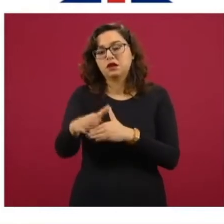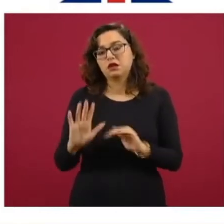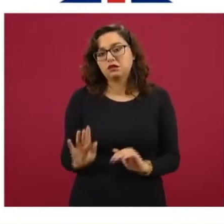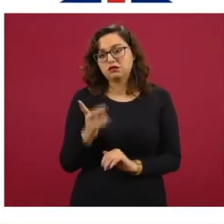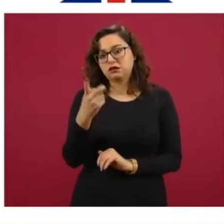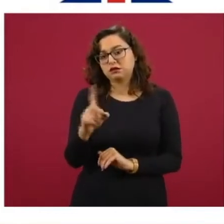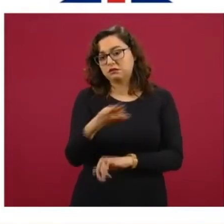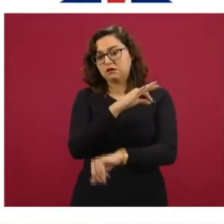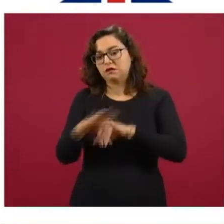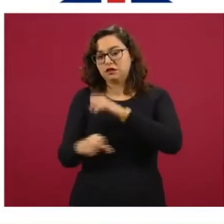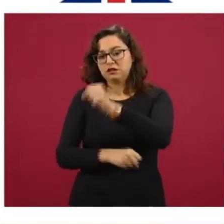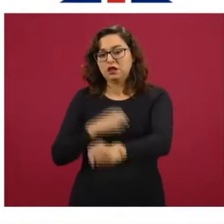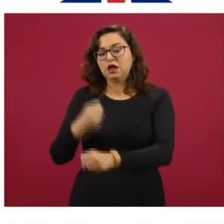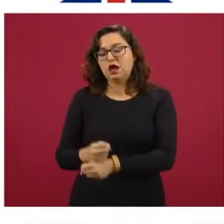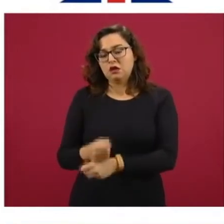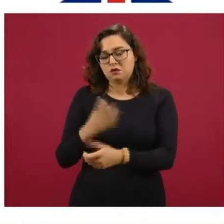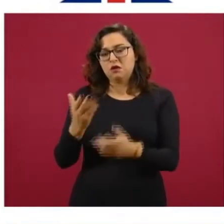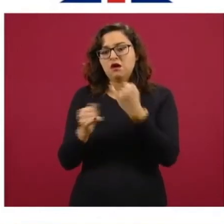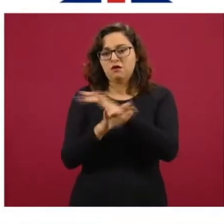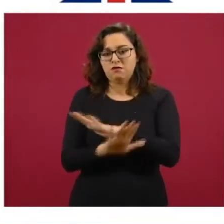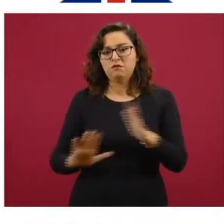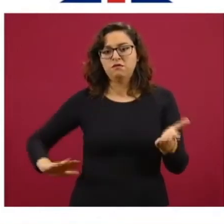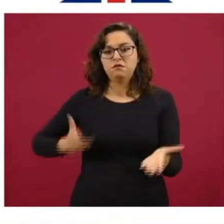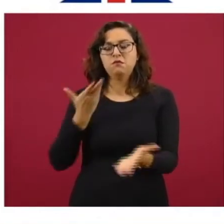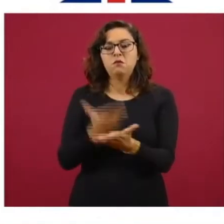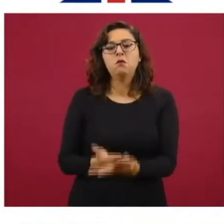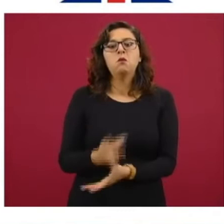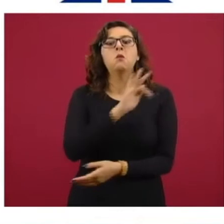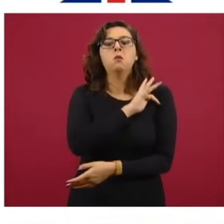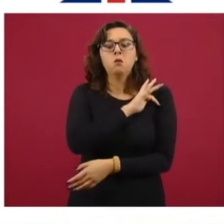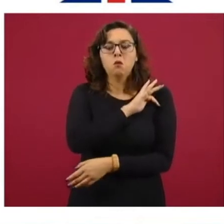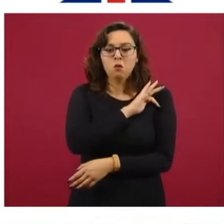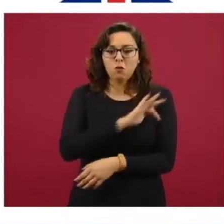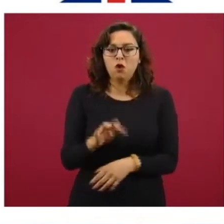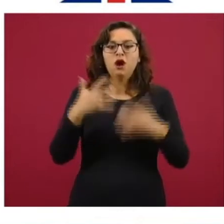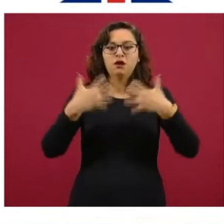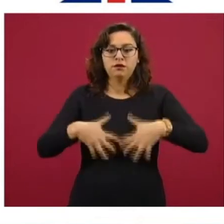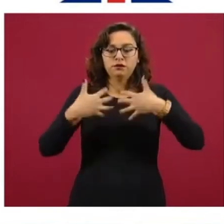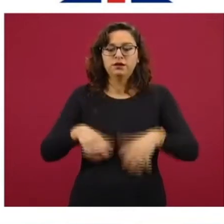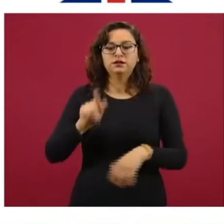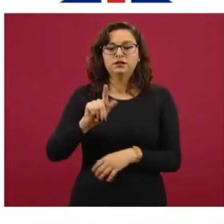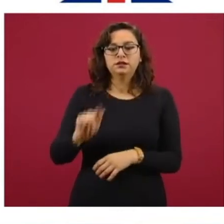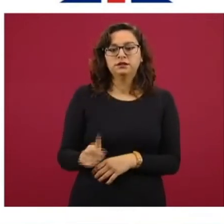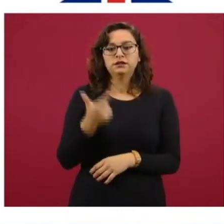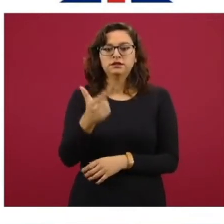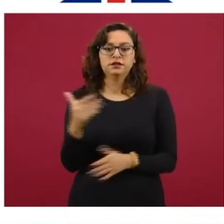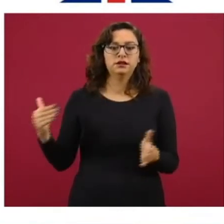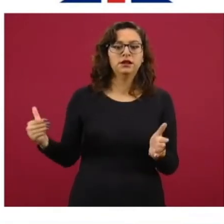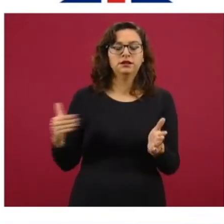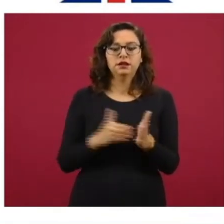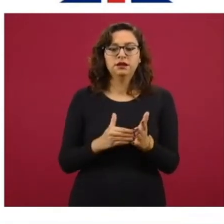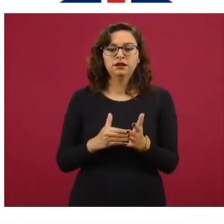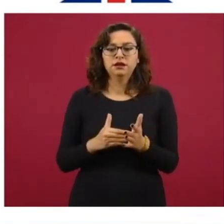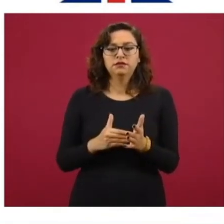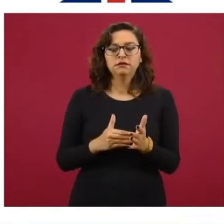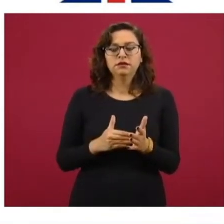La disponibilidad de dosis para vacunar hasta 77.4 millones de personas ha sido establecida entre